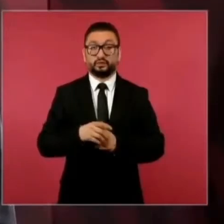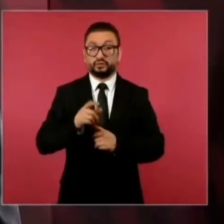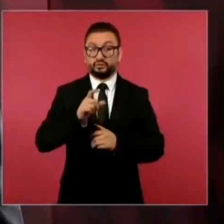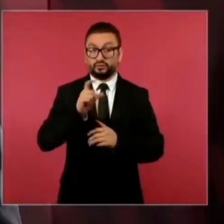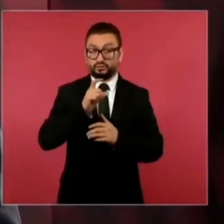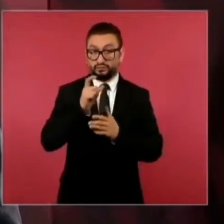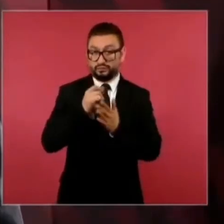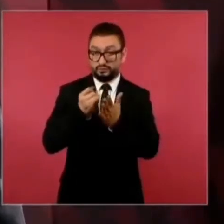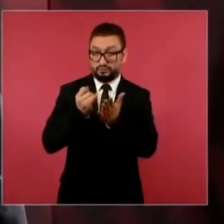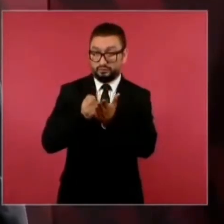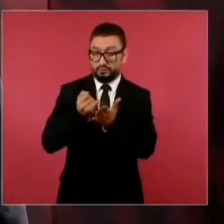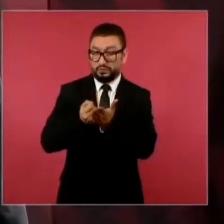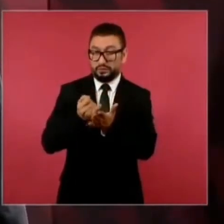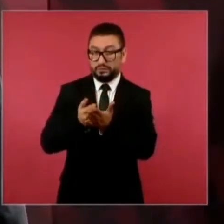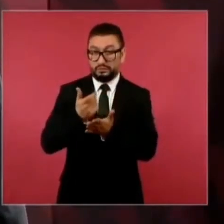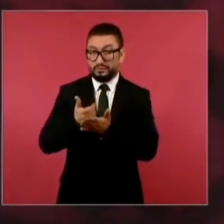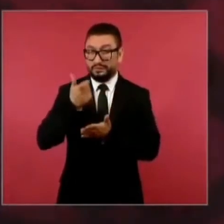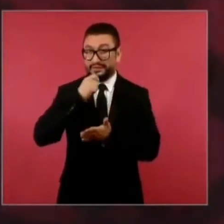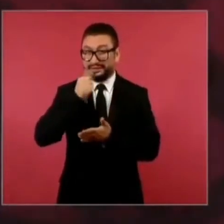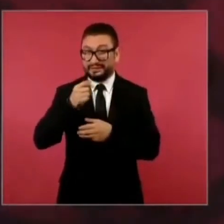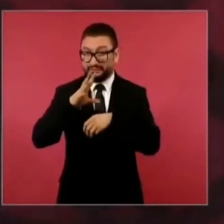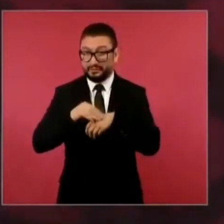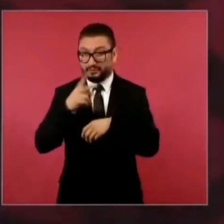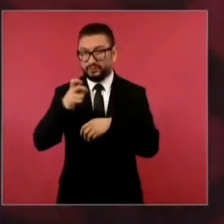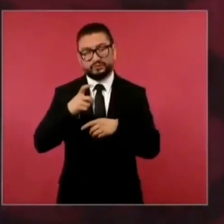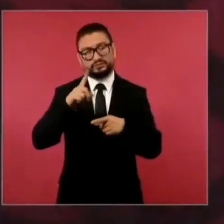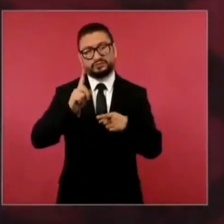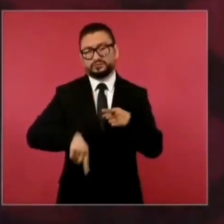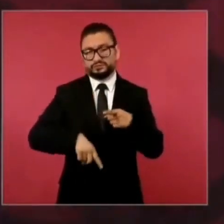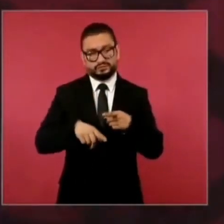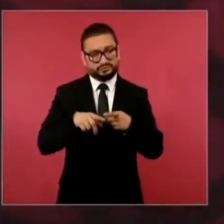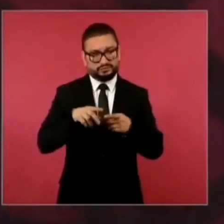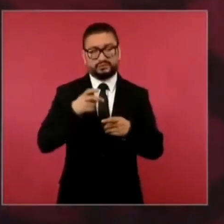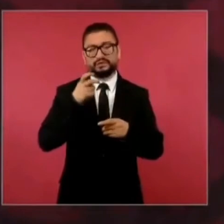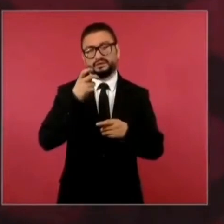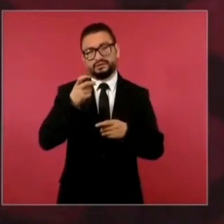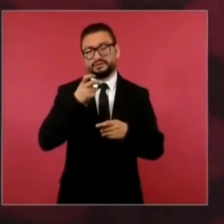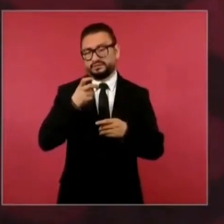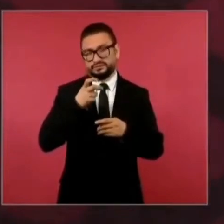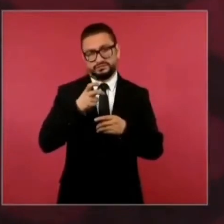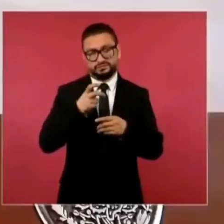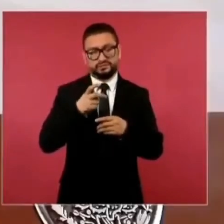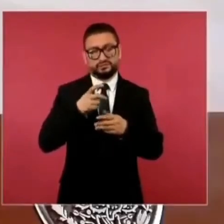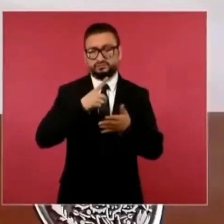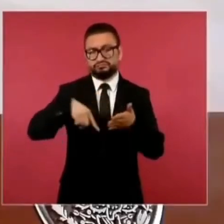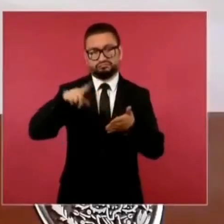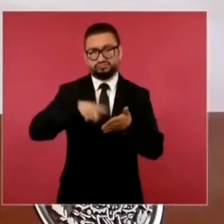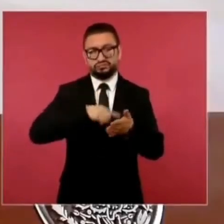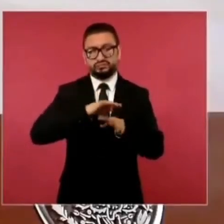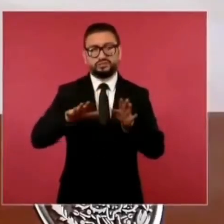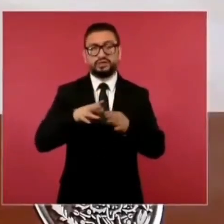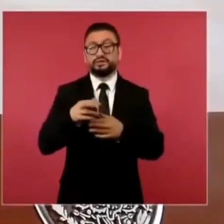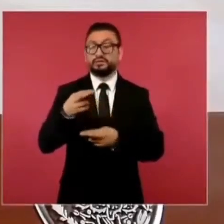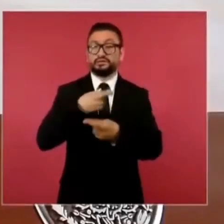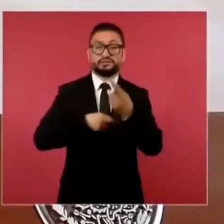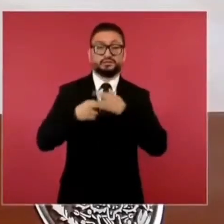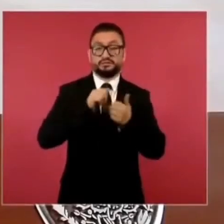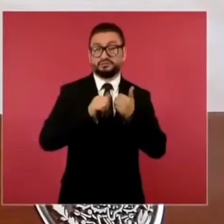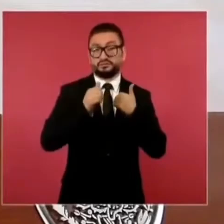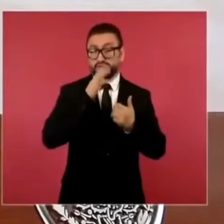condonación de impuestos. Y es lo único que no han podido echar atrás, ¿verdad? No, porque ya está en la